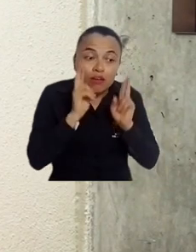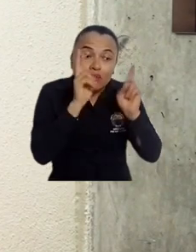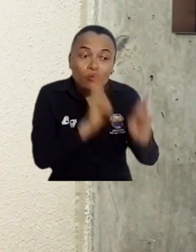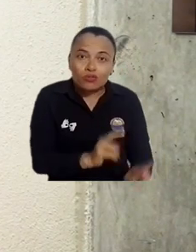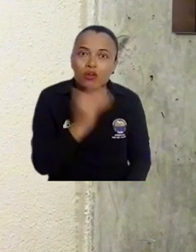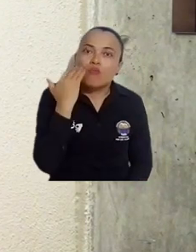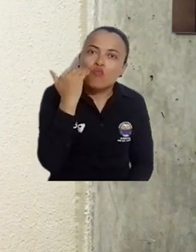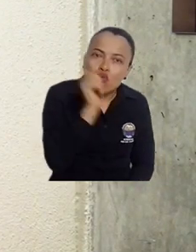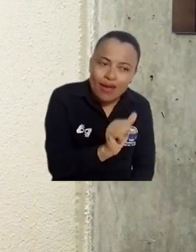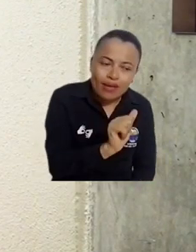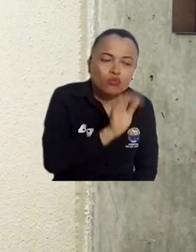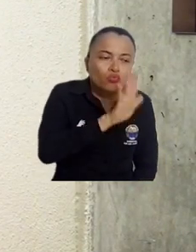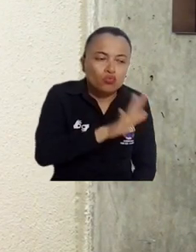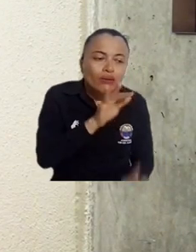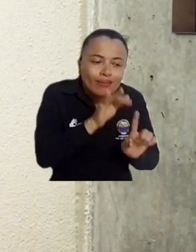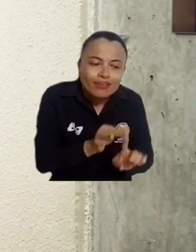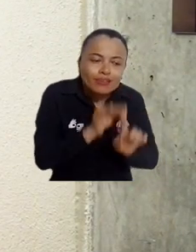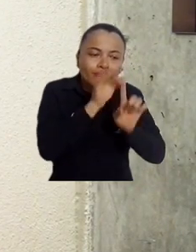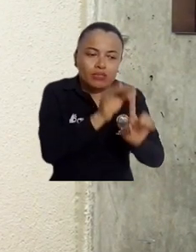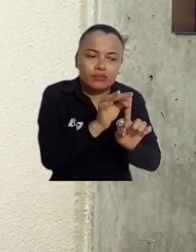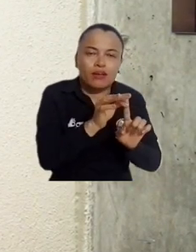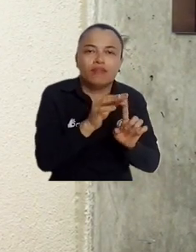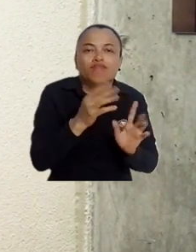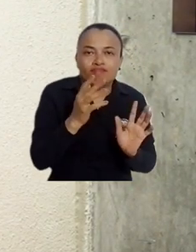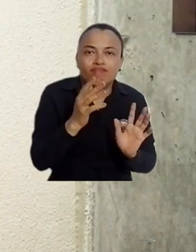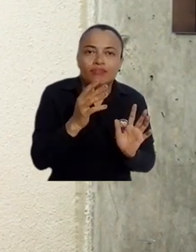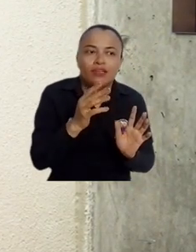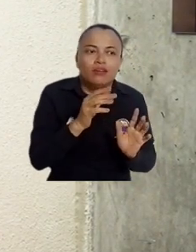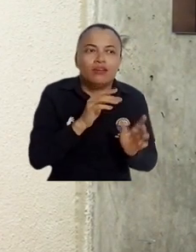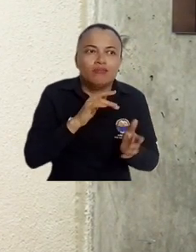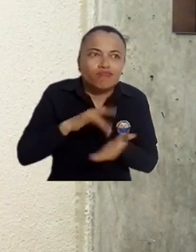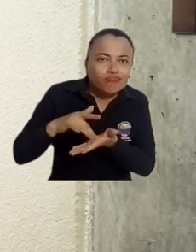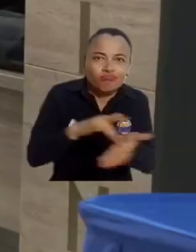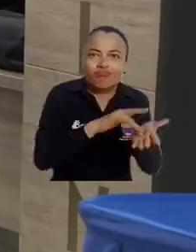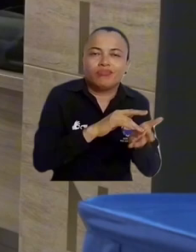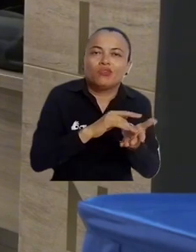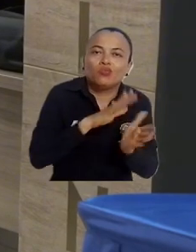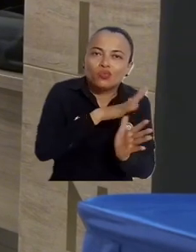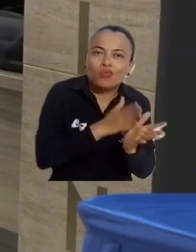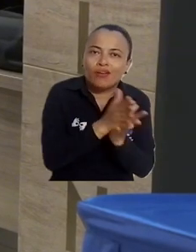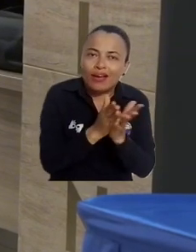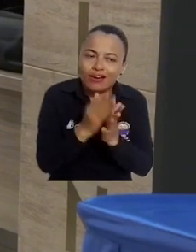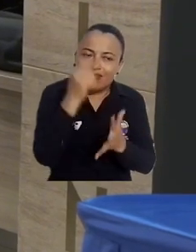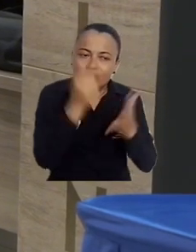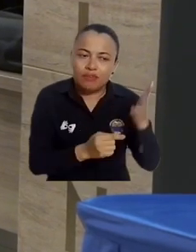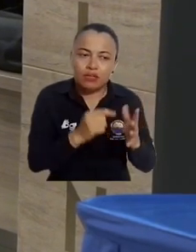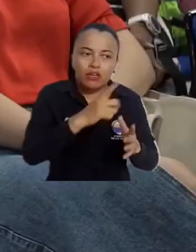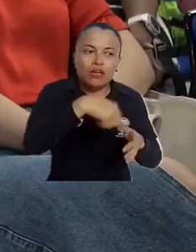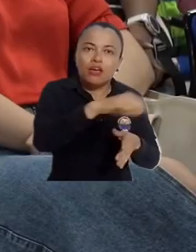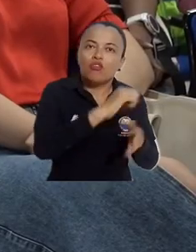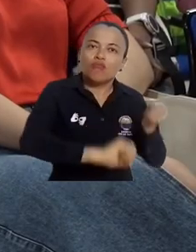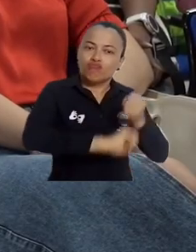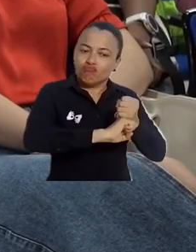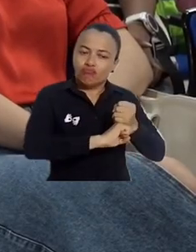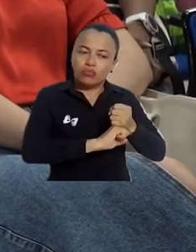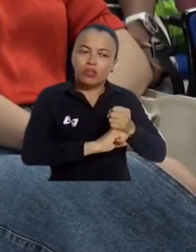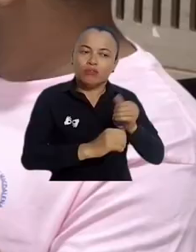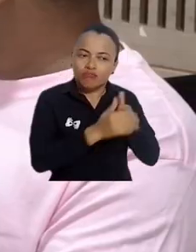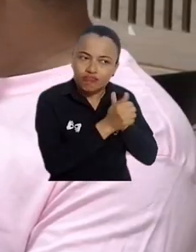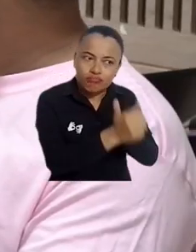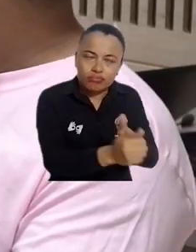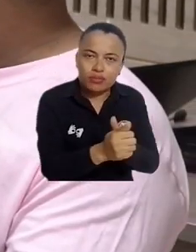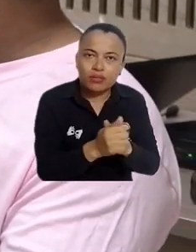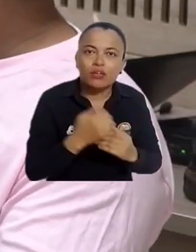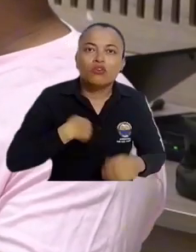reconocer a la mujer como el valor fundamental de nosotros y de los programas y Porque son el soporte de nosotros son la guía Y